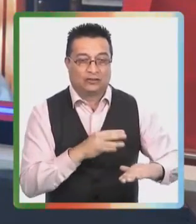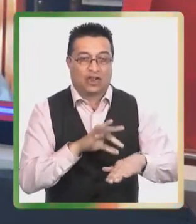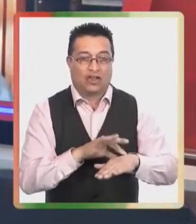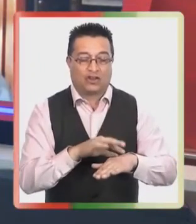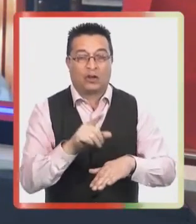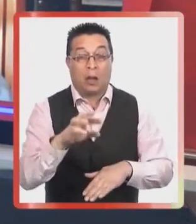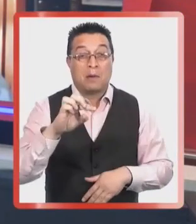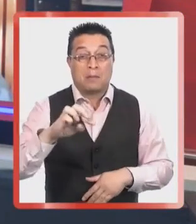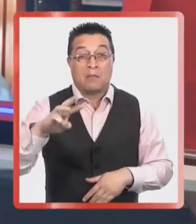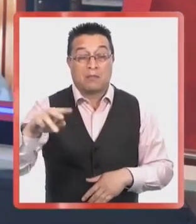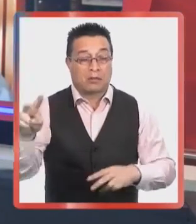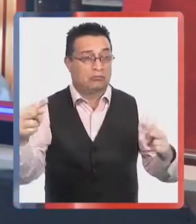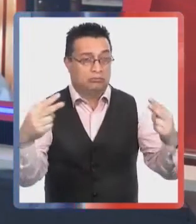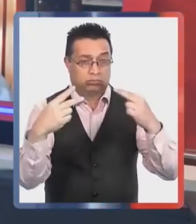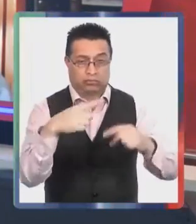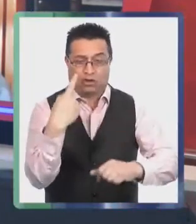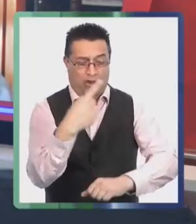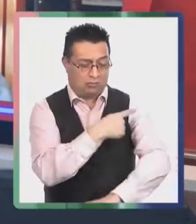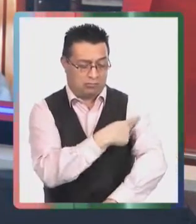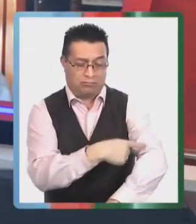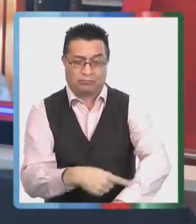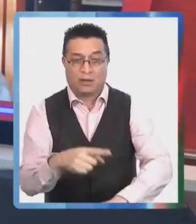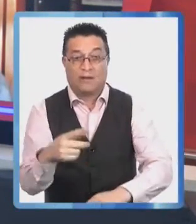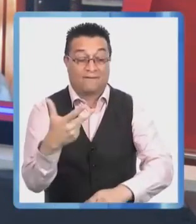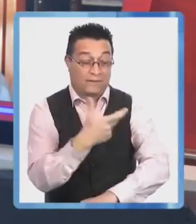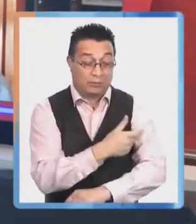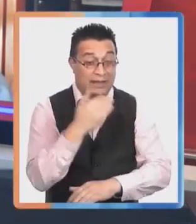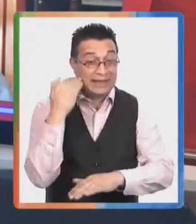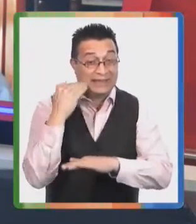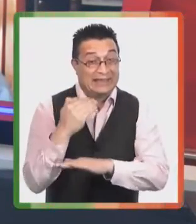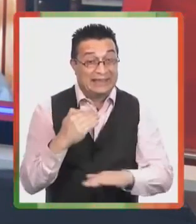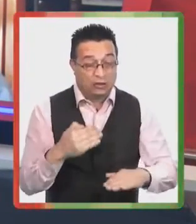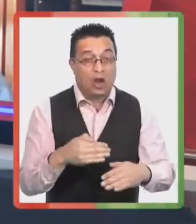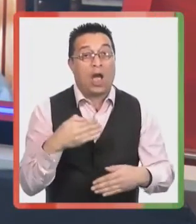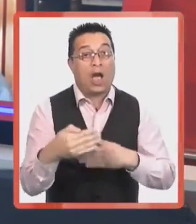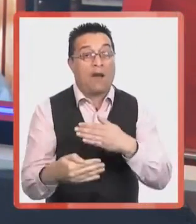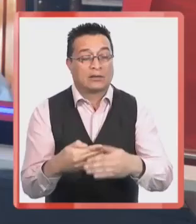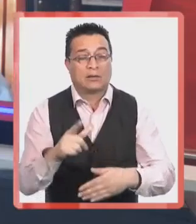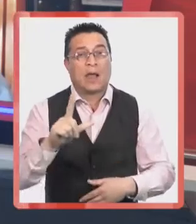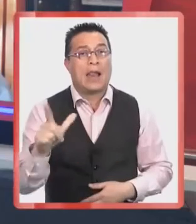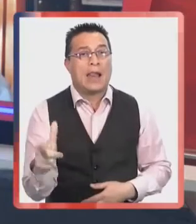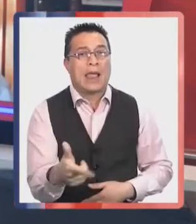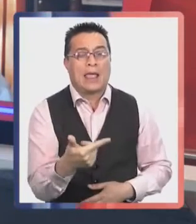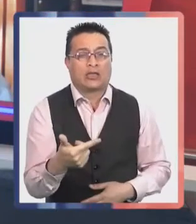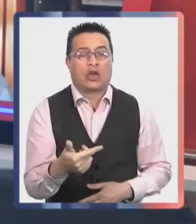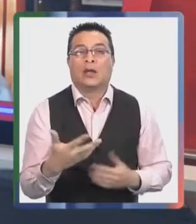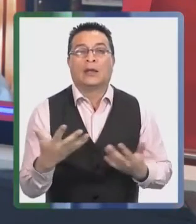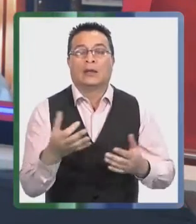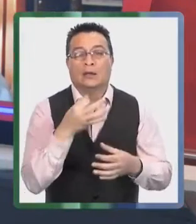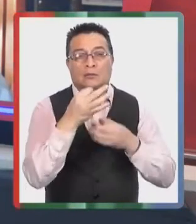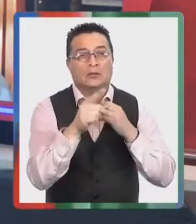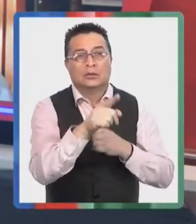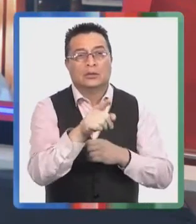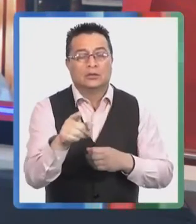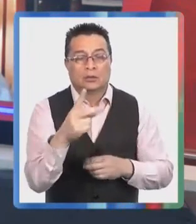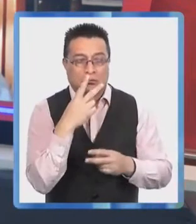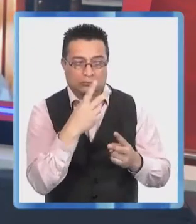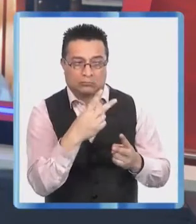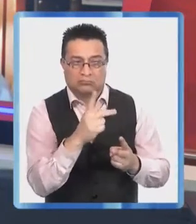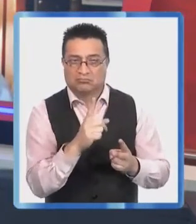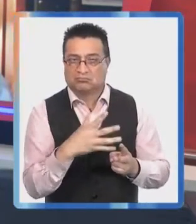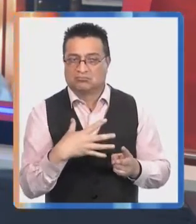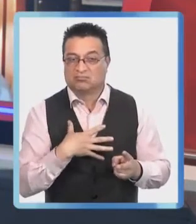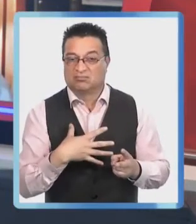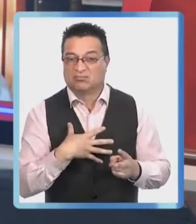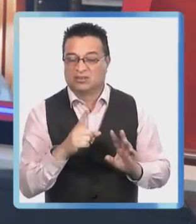mamás que nos están viendo, desde Arica a Magallanes, porque fíjese que la vacunación de los más pequeñitos ha avanzado más lenta. ¿Qué podría decirle a todos ellos que todavía miran